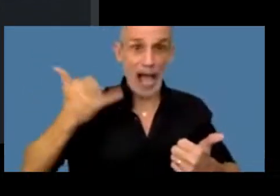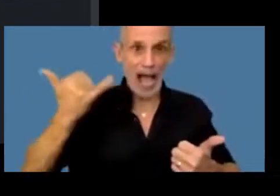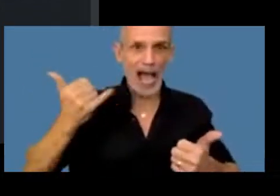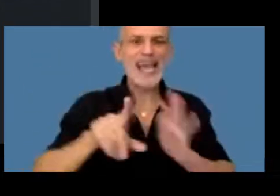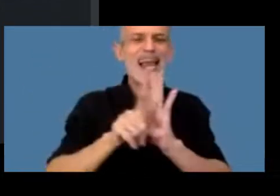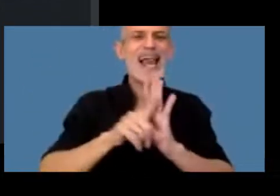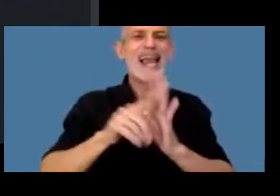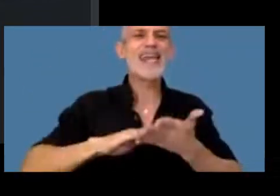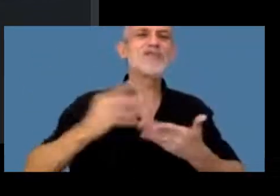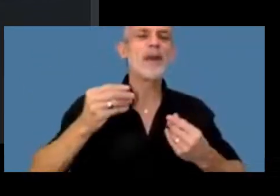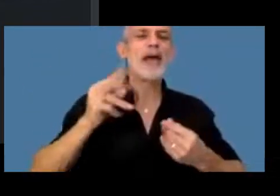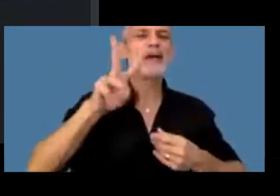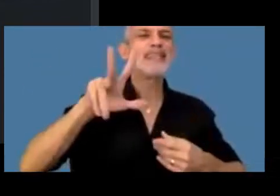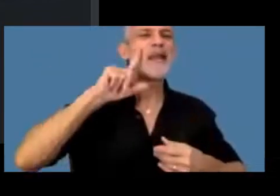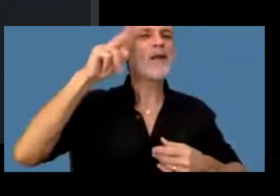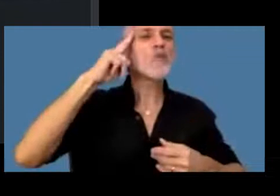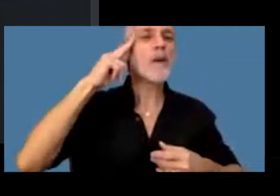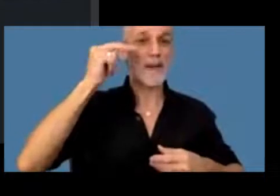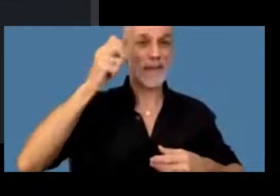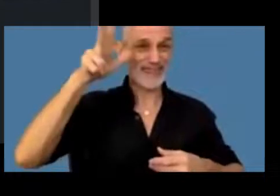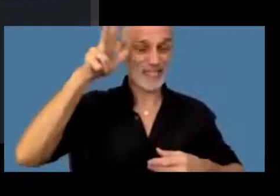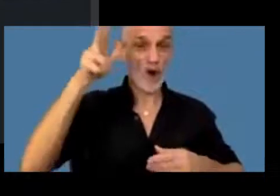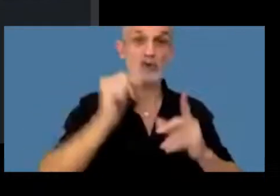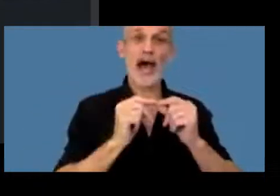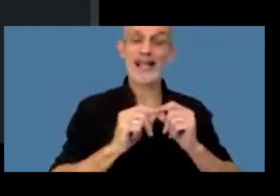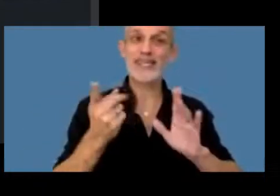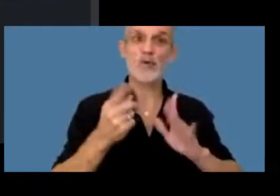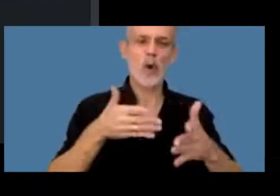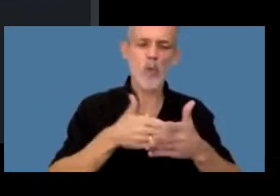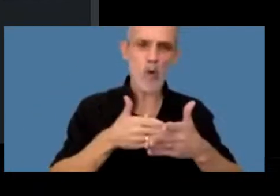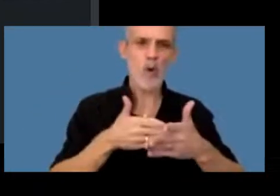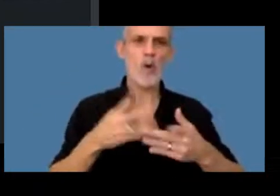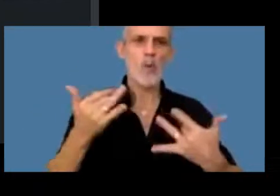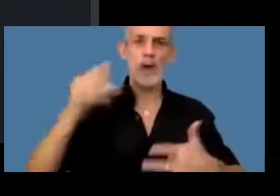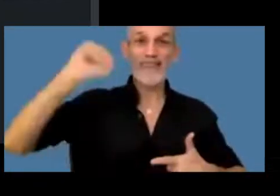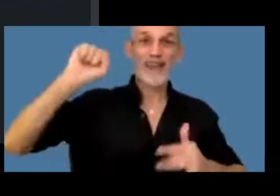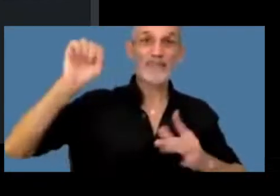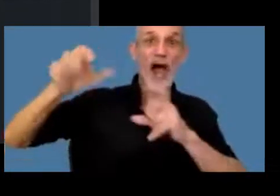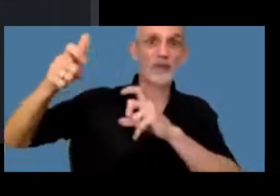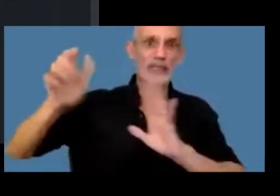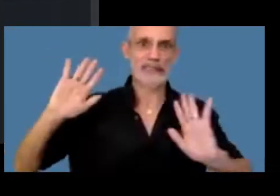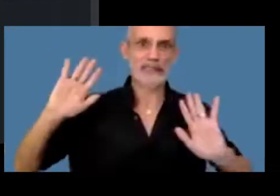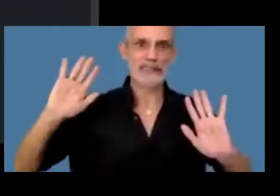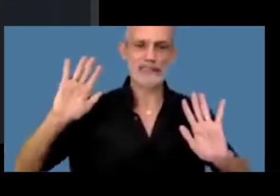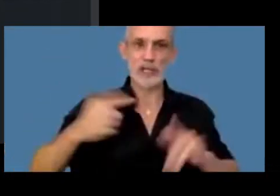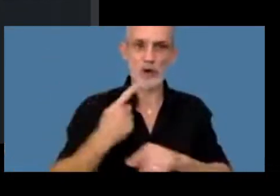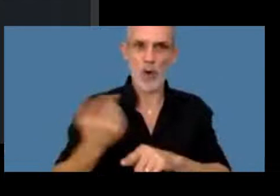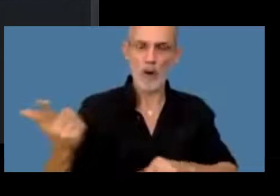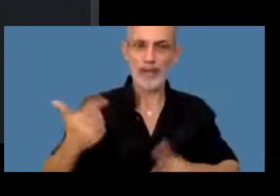la 23.928, el artículo que impide que apliquemos la actualización está vigente hoy,